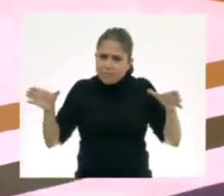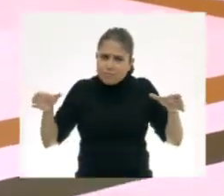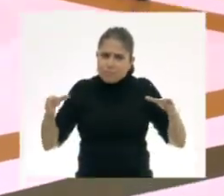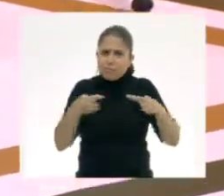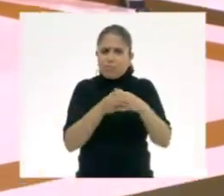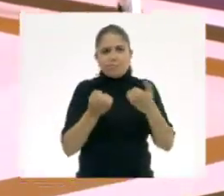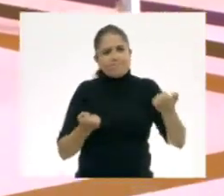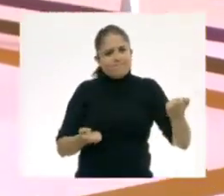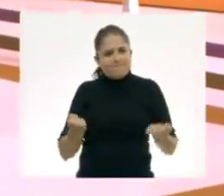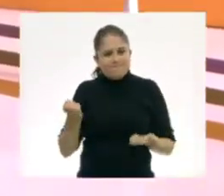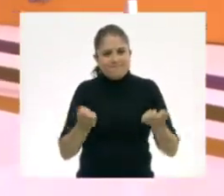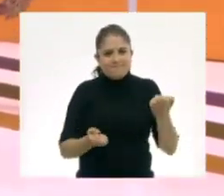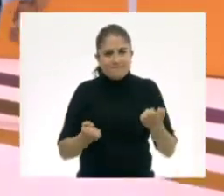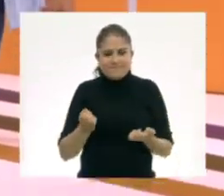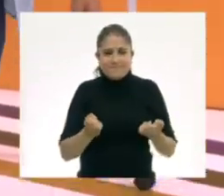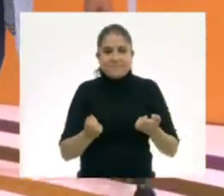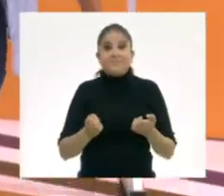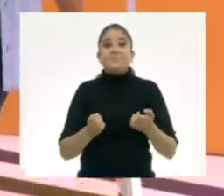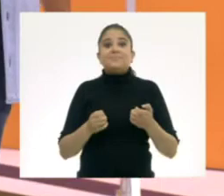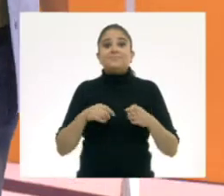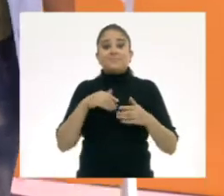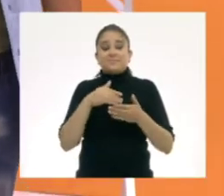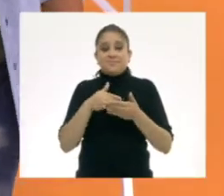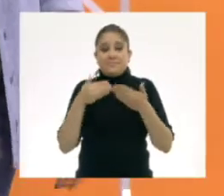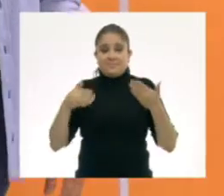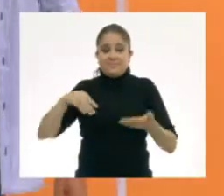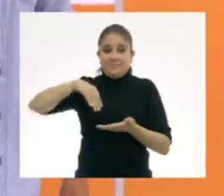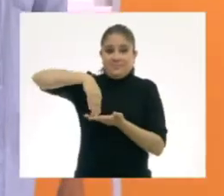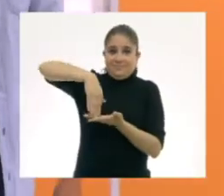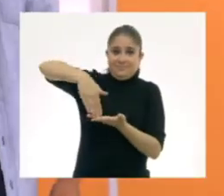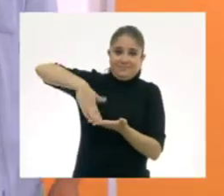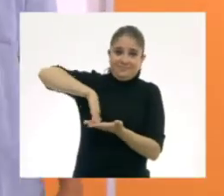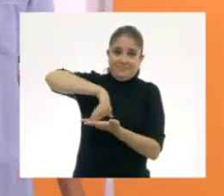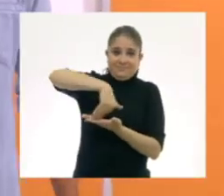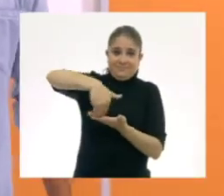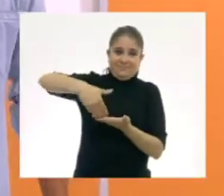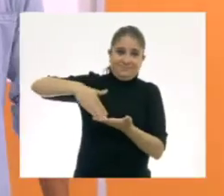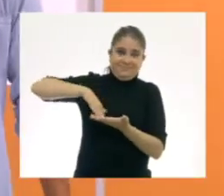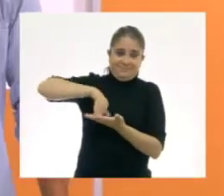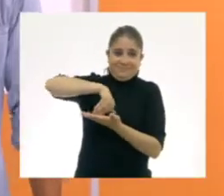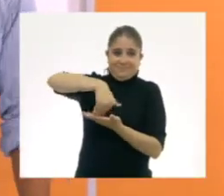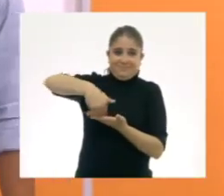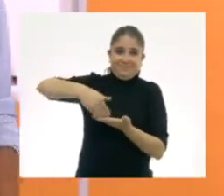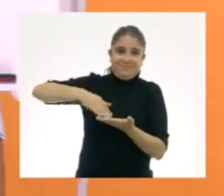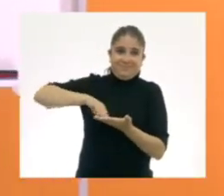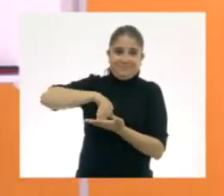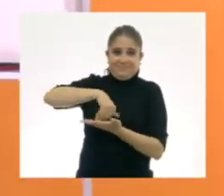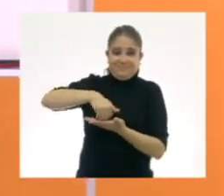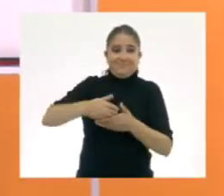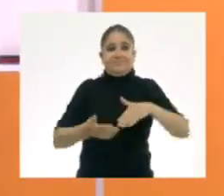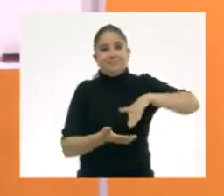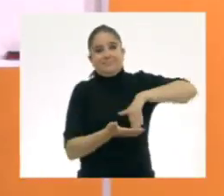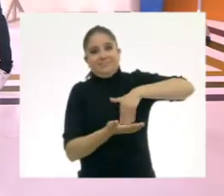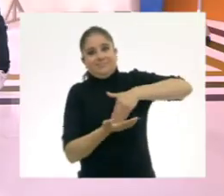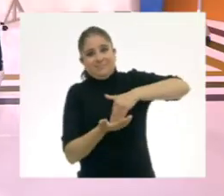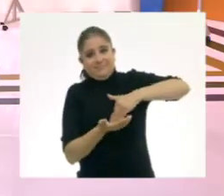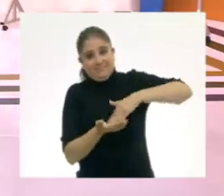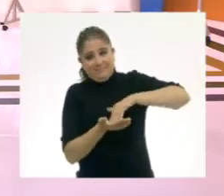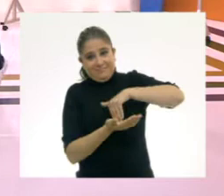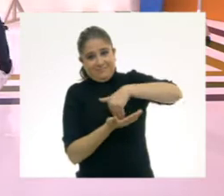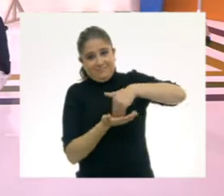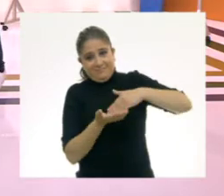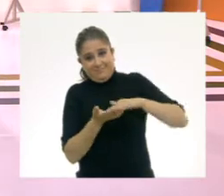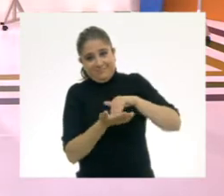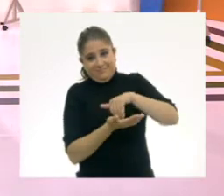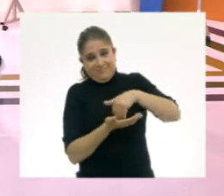familiares. ¿Listos? Ahora lo apoyamos. Giramos. Muy bien. Hacia el otro lado, el otro pie